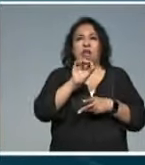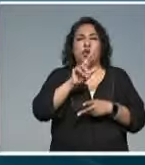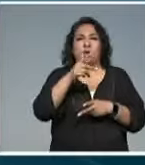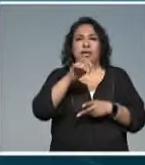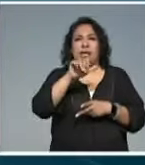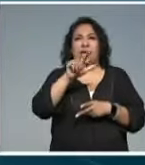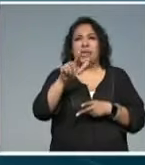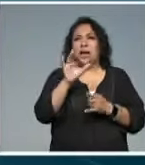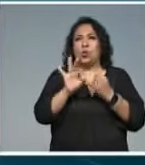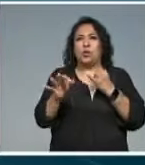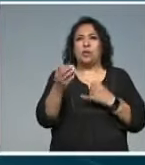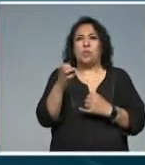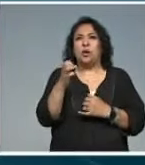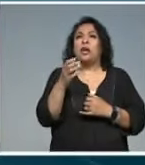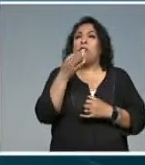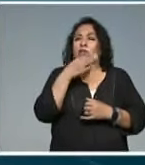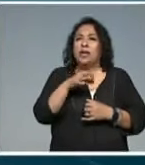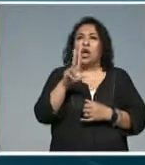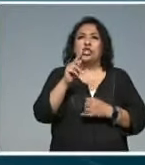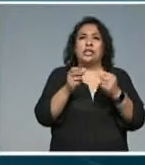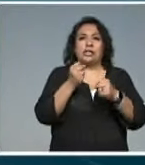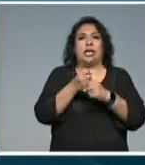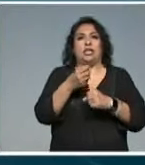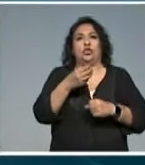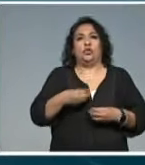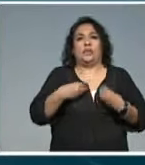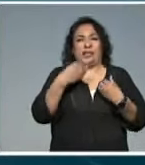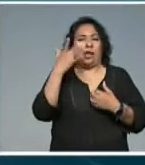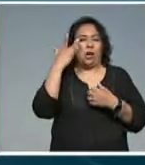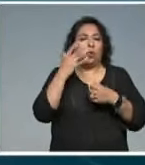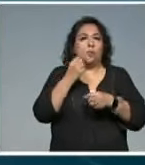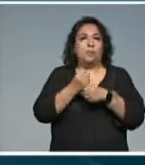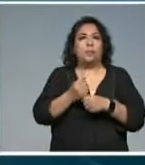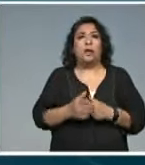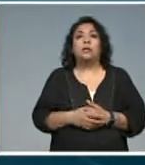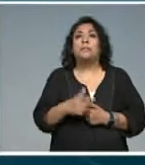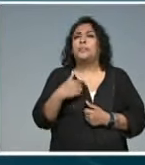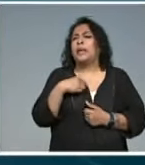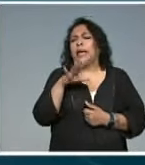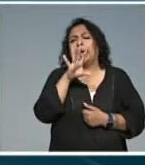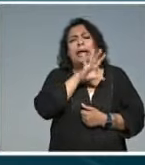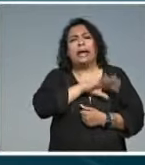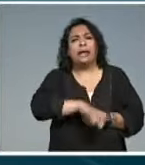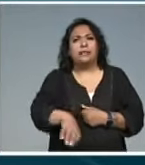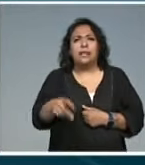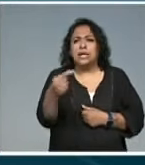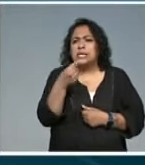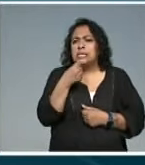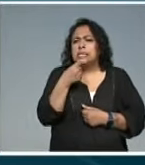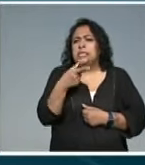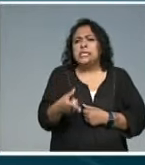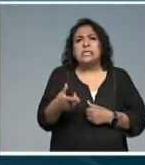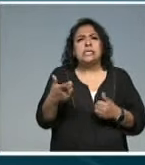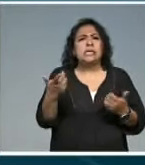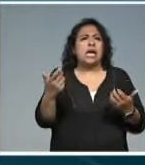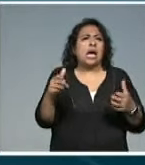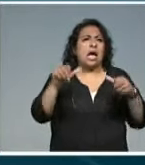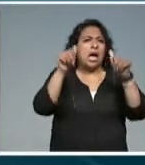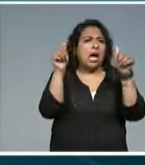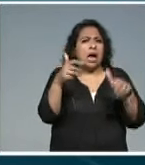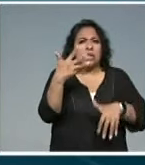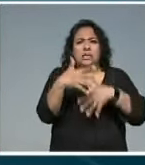quien a finales de enero celebró sus 80 años de vida. Hasta hoy lo hemos hecho. Me encanta poder tener a una niña artista de 15 años y